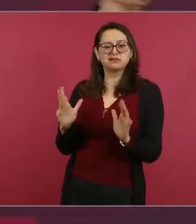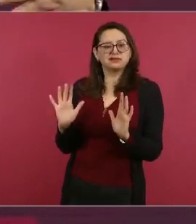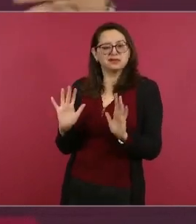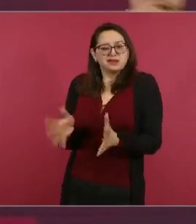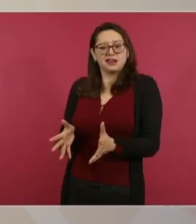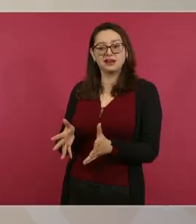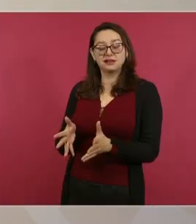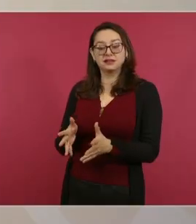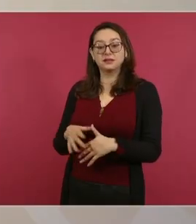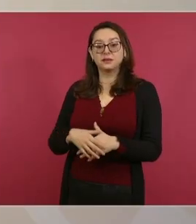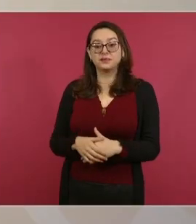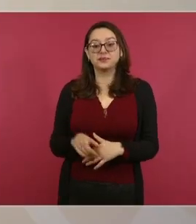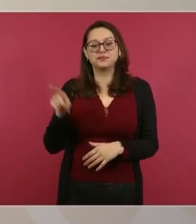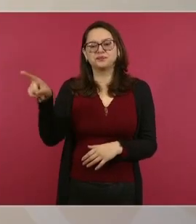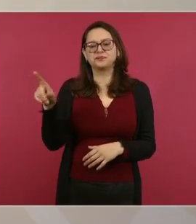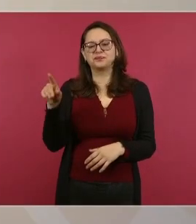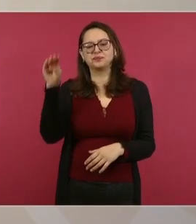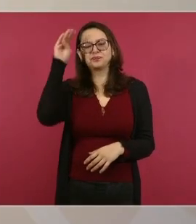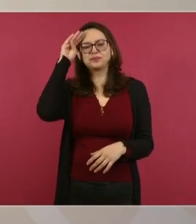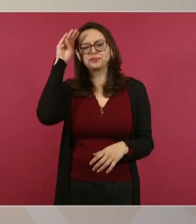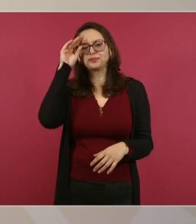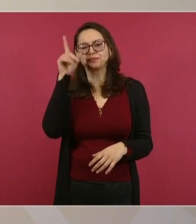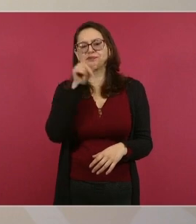nadie iba a decir nada.